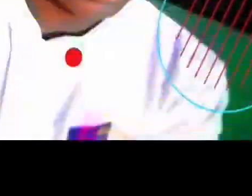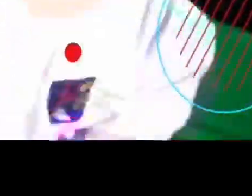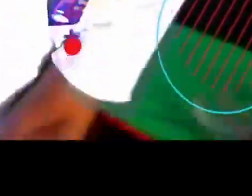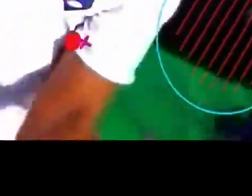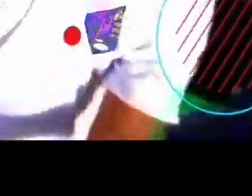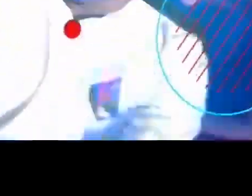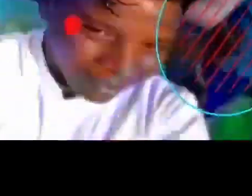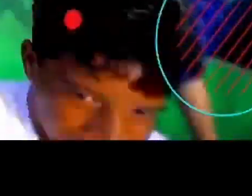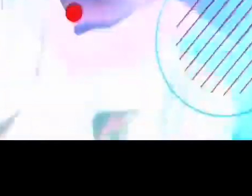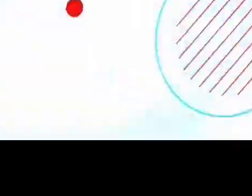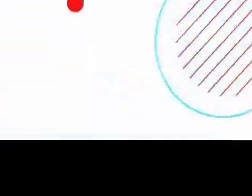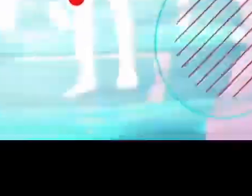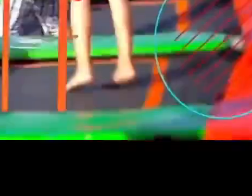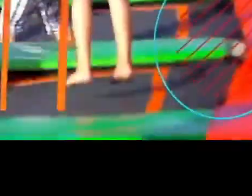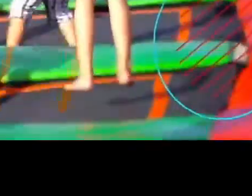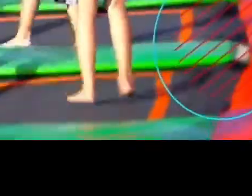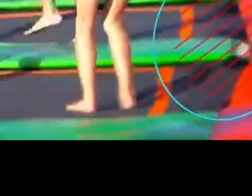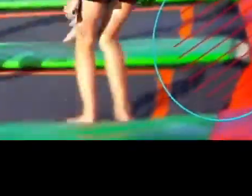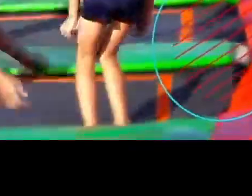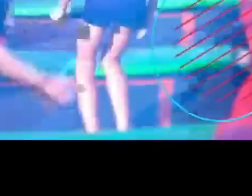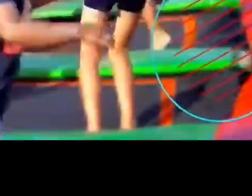Pone a prueba tu adrenalina.